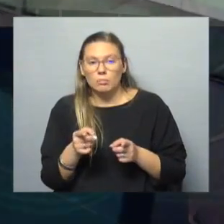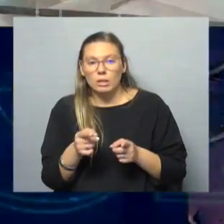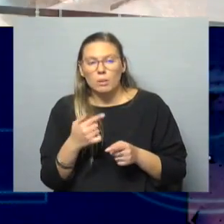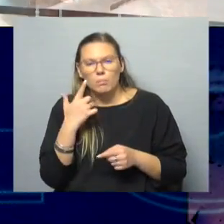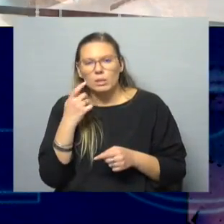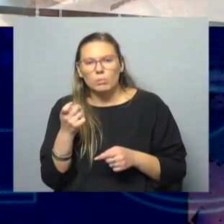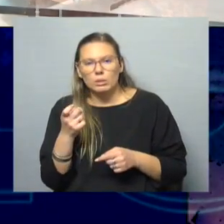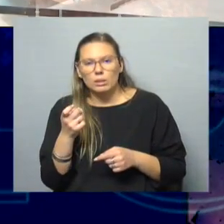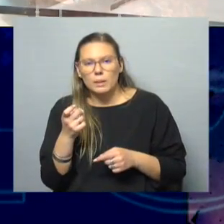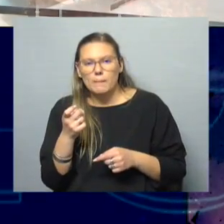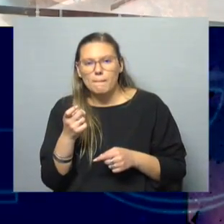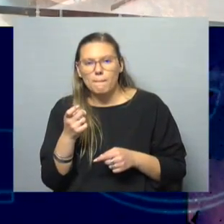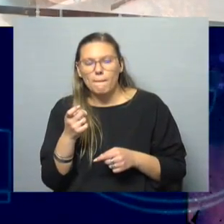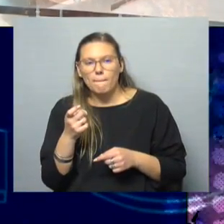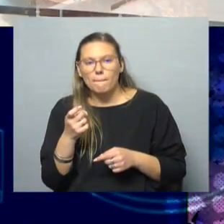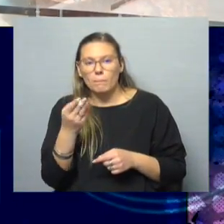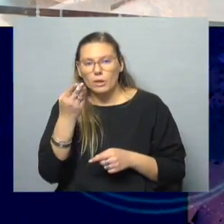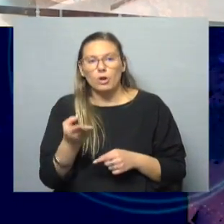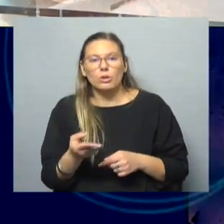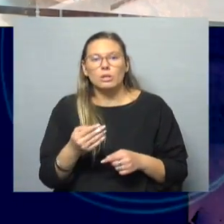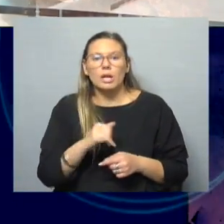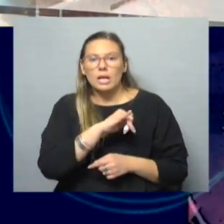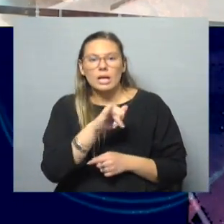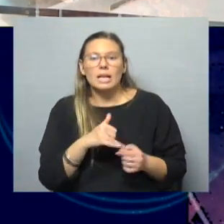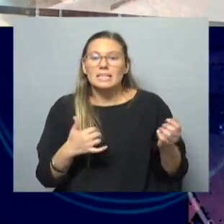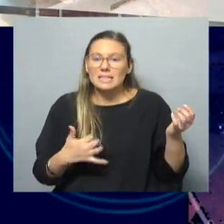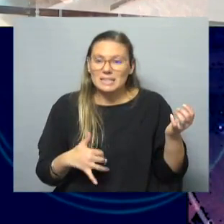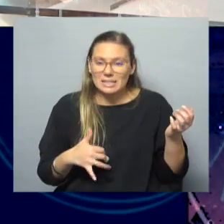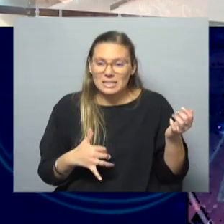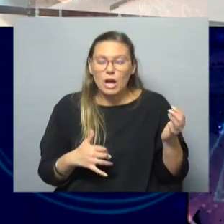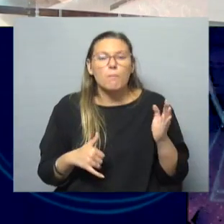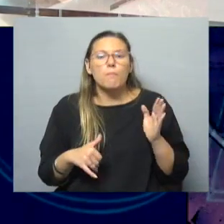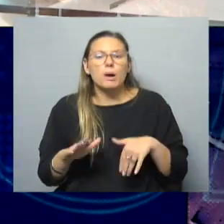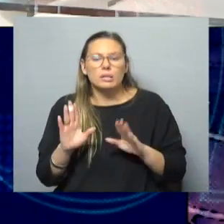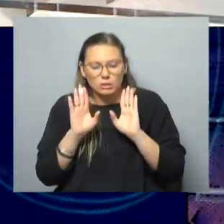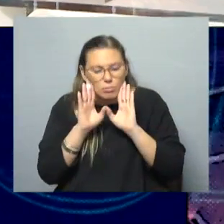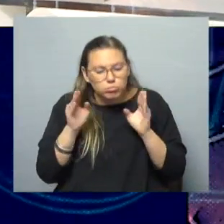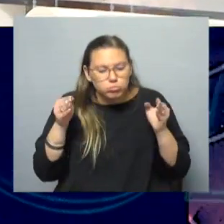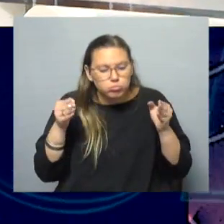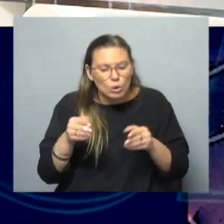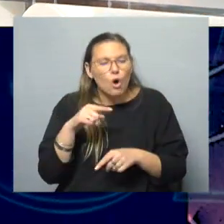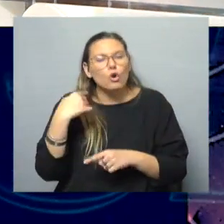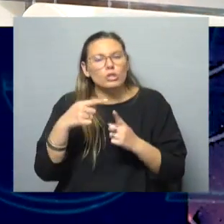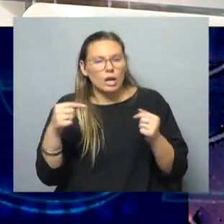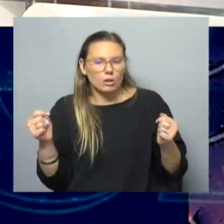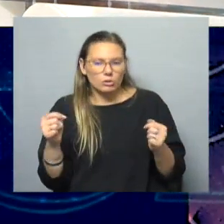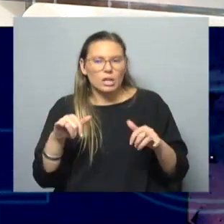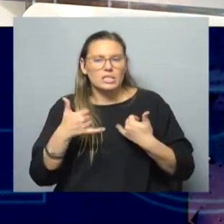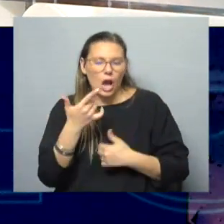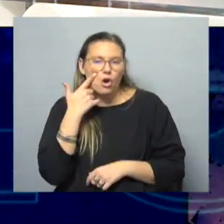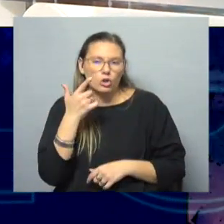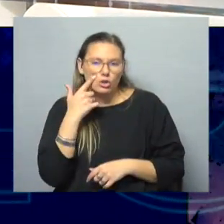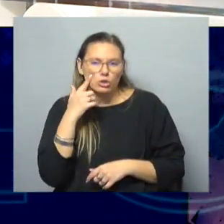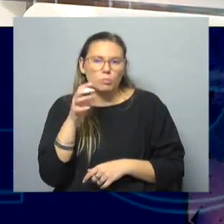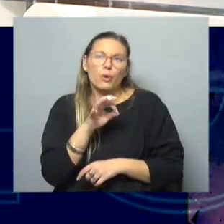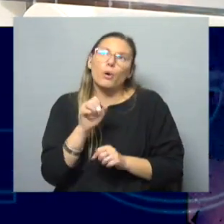que con la figura de Zita Rosa estábamos más como volcados a ver otras cosas de lo que ya hemos visto o